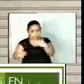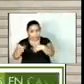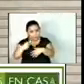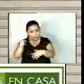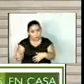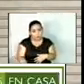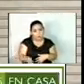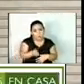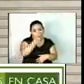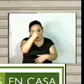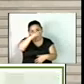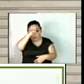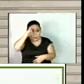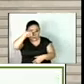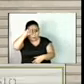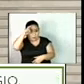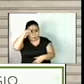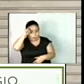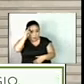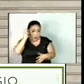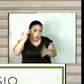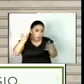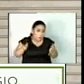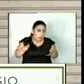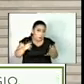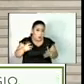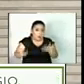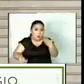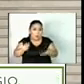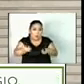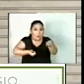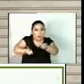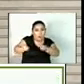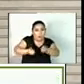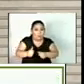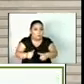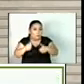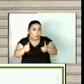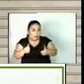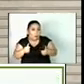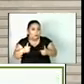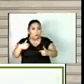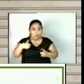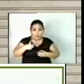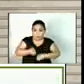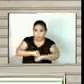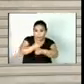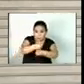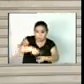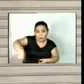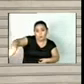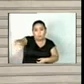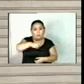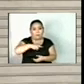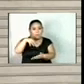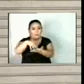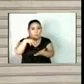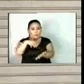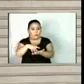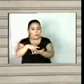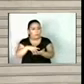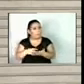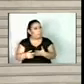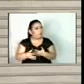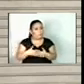que vayan a recoger de manera física aunque no sea con camiones adecuados pero yo quiero decirle a la población y mandar un mensaje que a